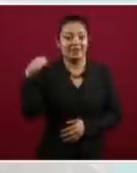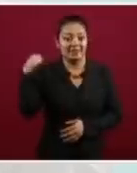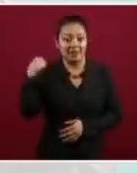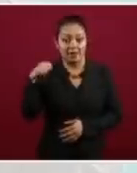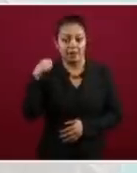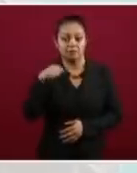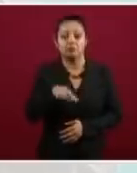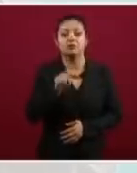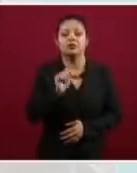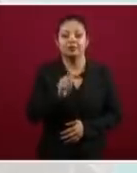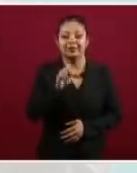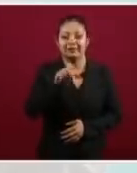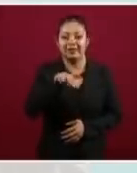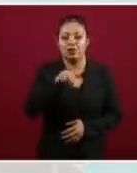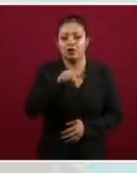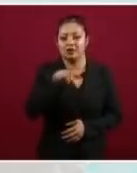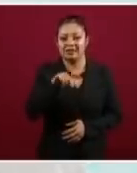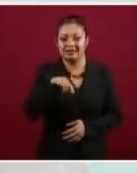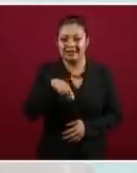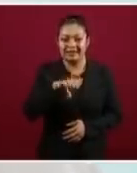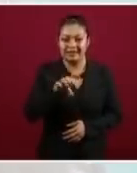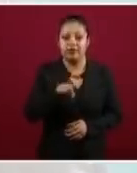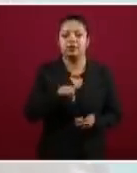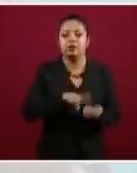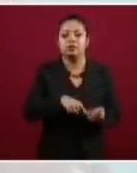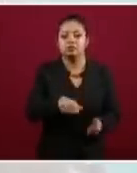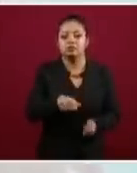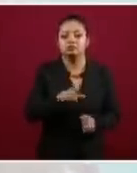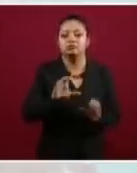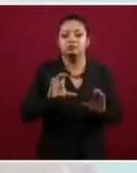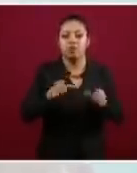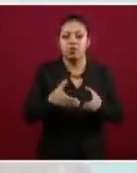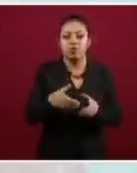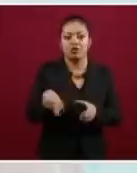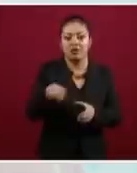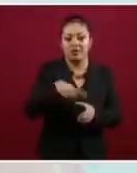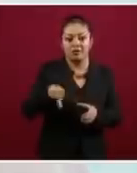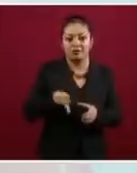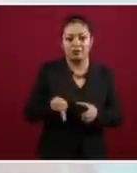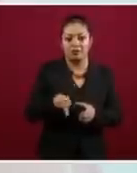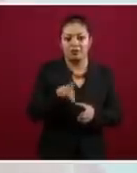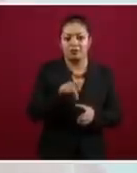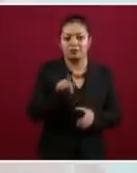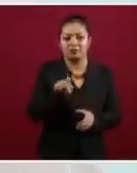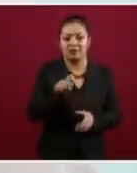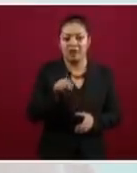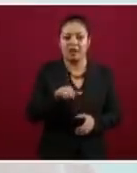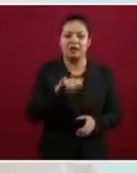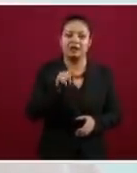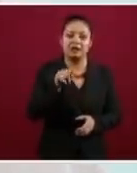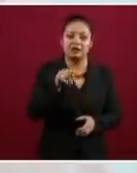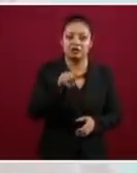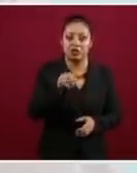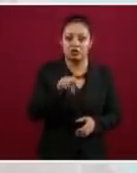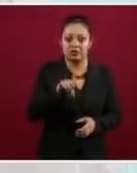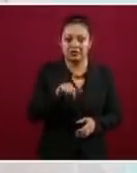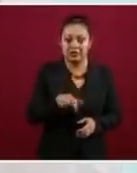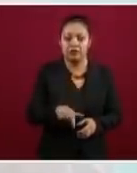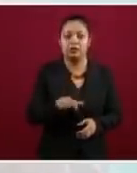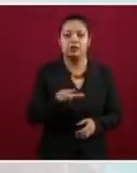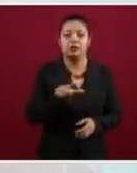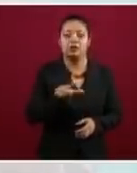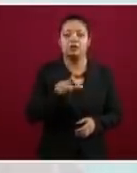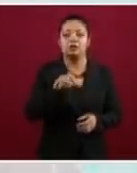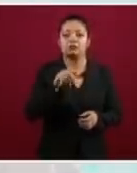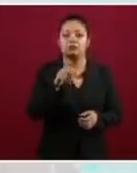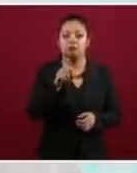hemos definido Tenosique, donde estará acudiendo comunidades pertenecientes al pueblo Tzeltal, Chol y Tzotzil. El día